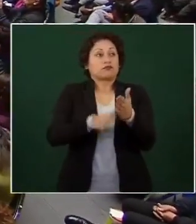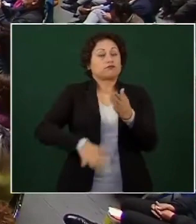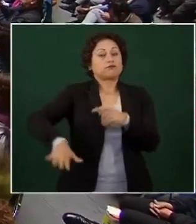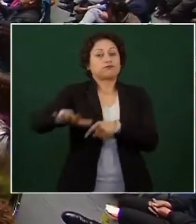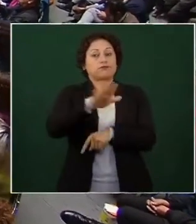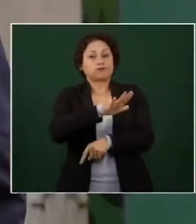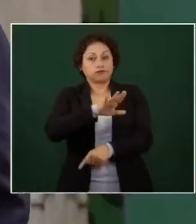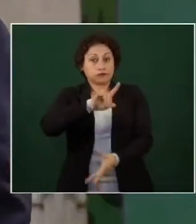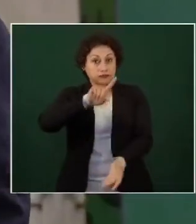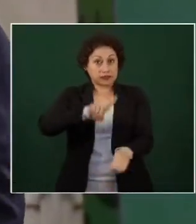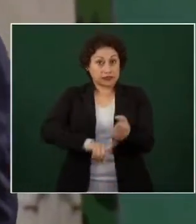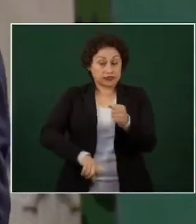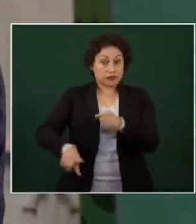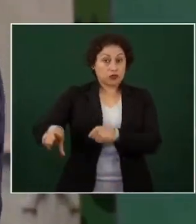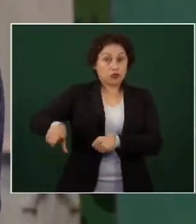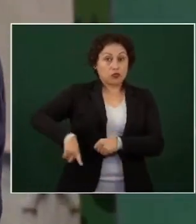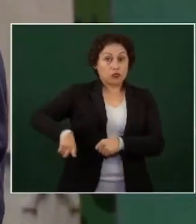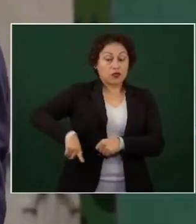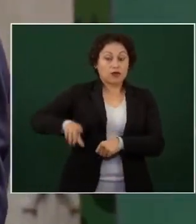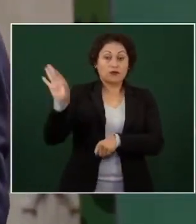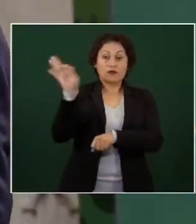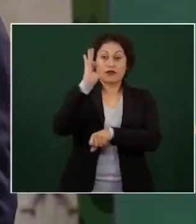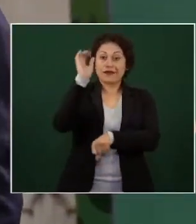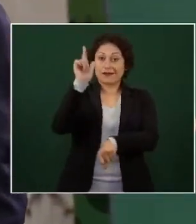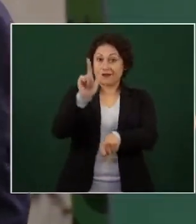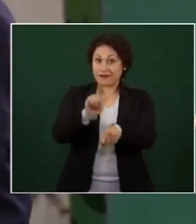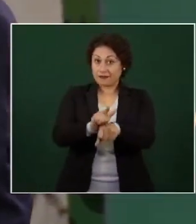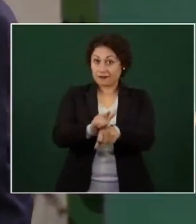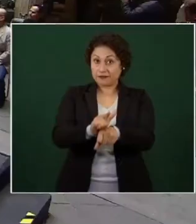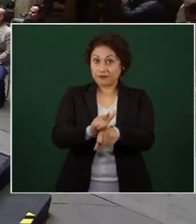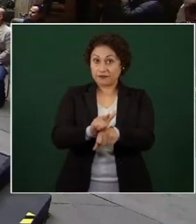del gobierno federal.